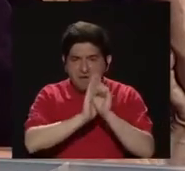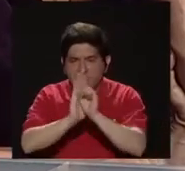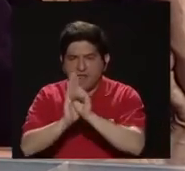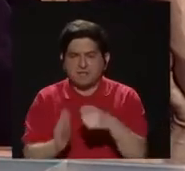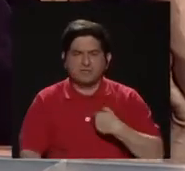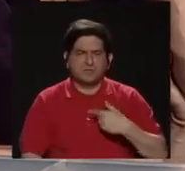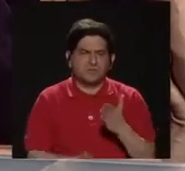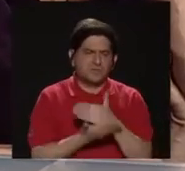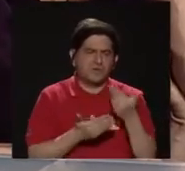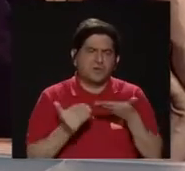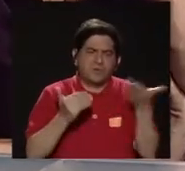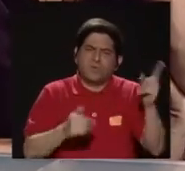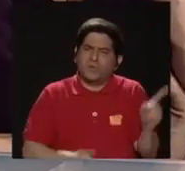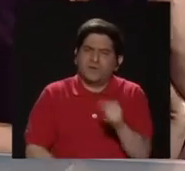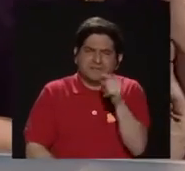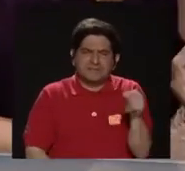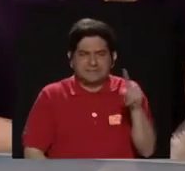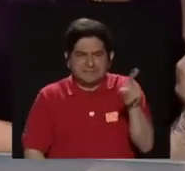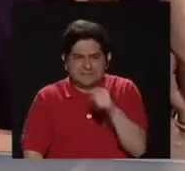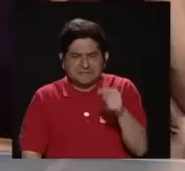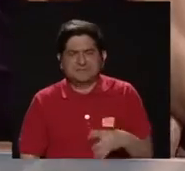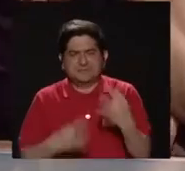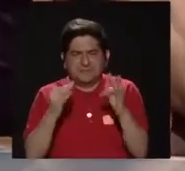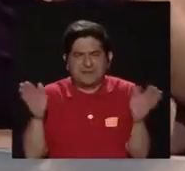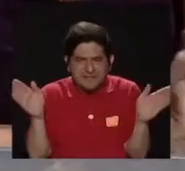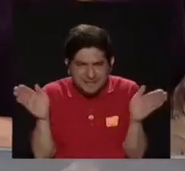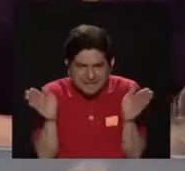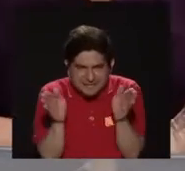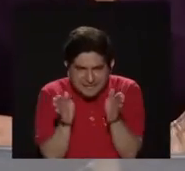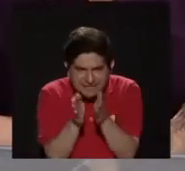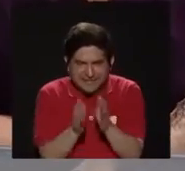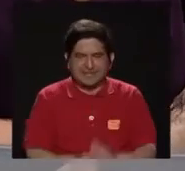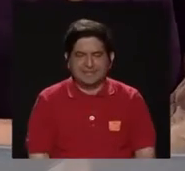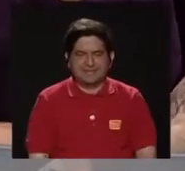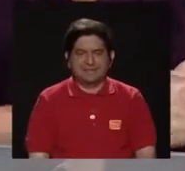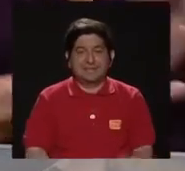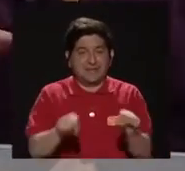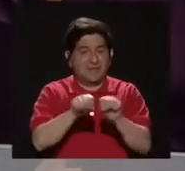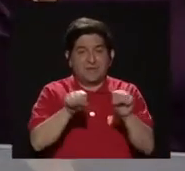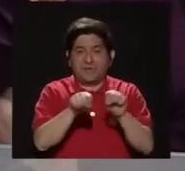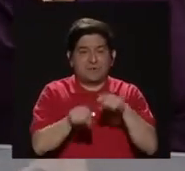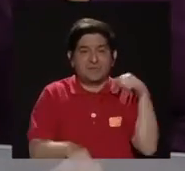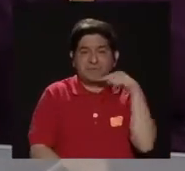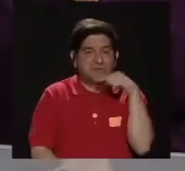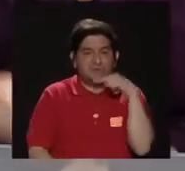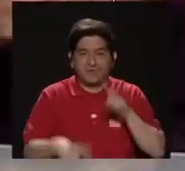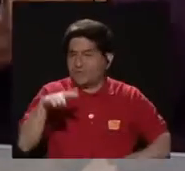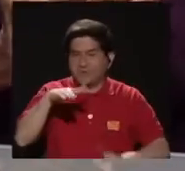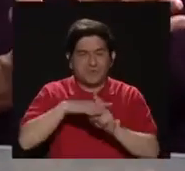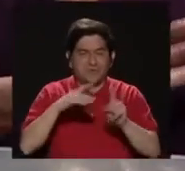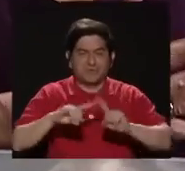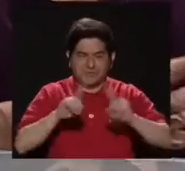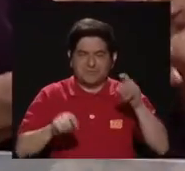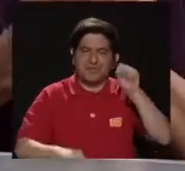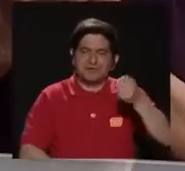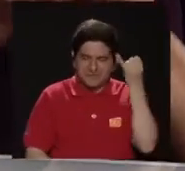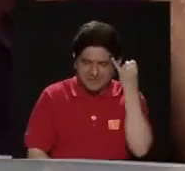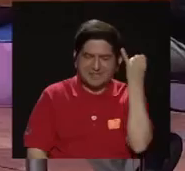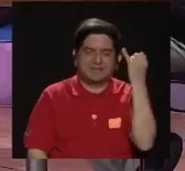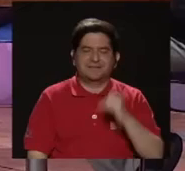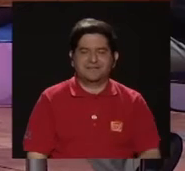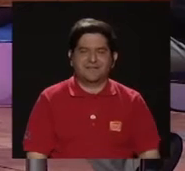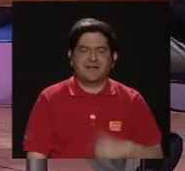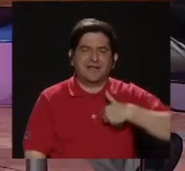que quitar muchas cosas porque... Comprimir. Sí, lo de los zapatos rojos no va a estar, pero digamos está la intención.